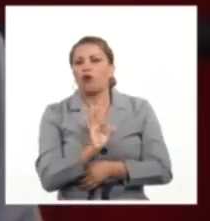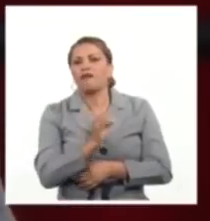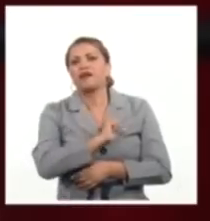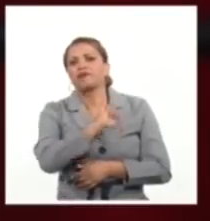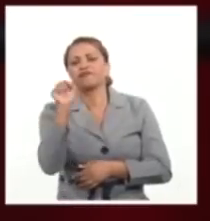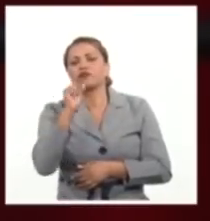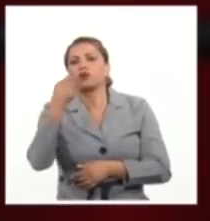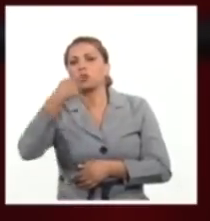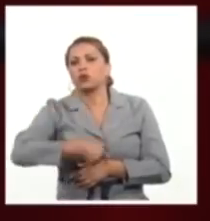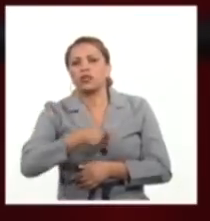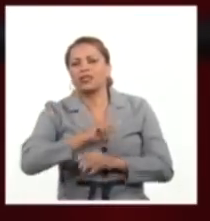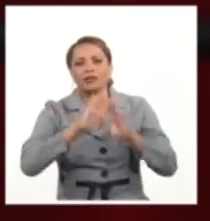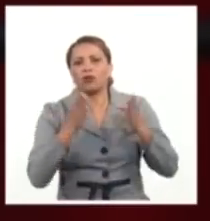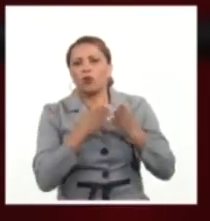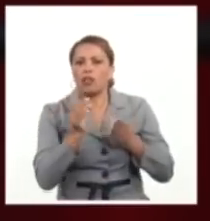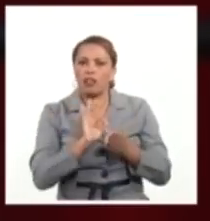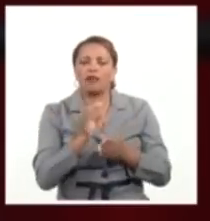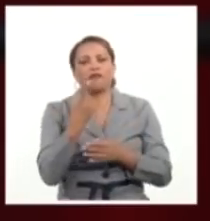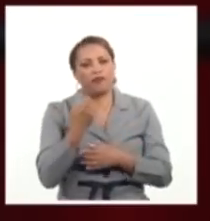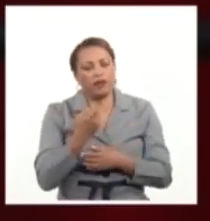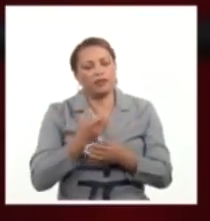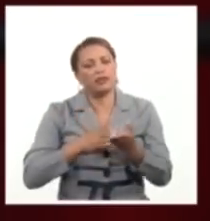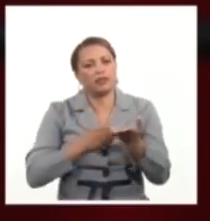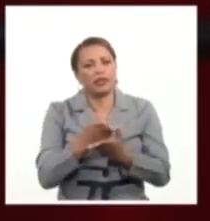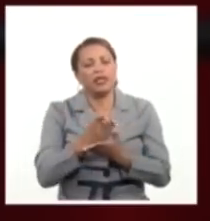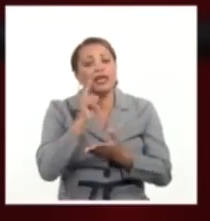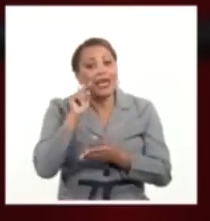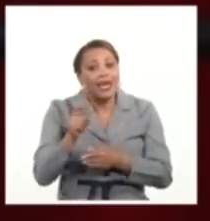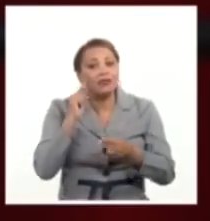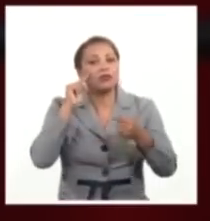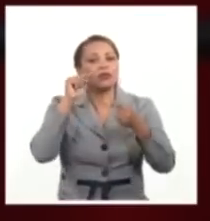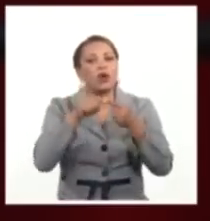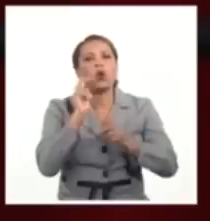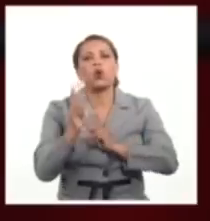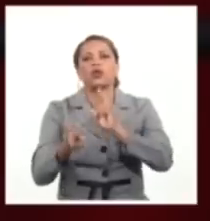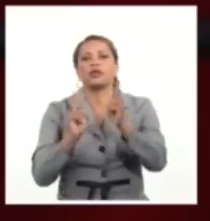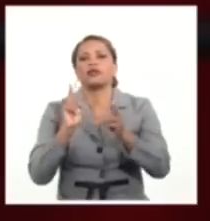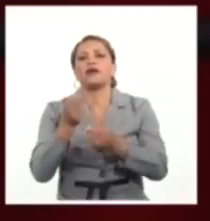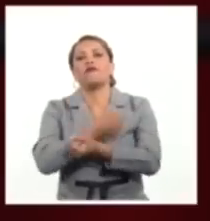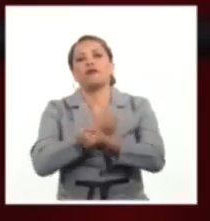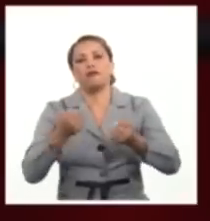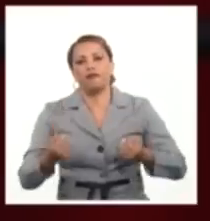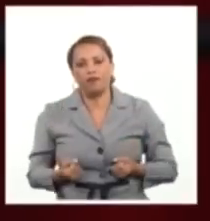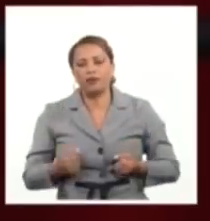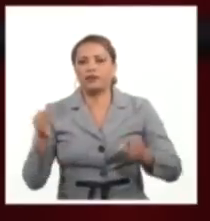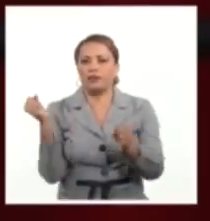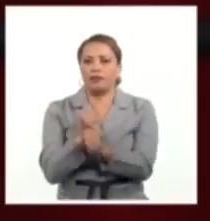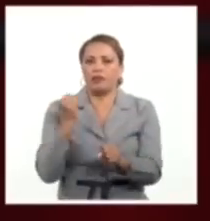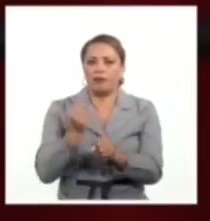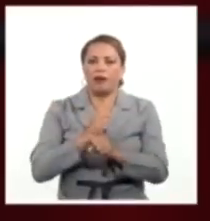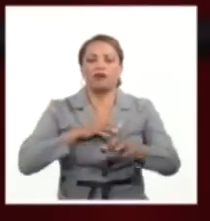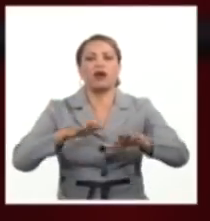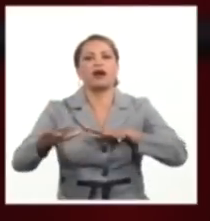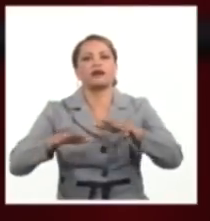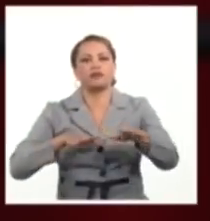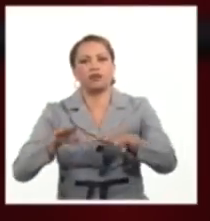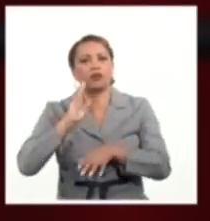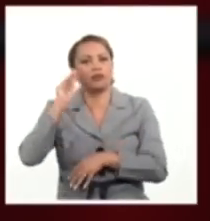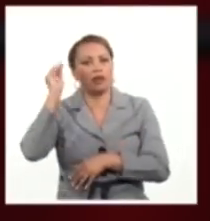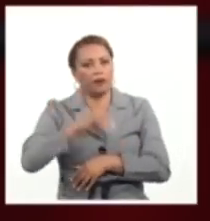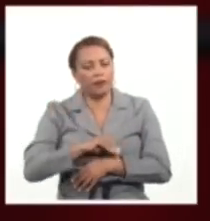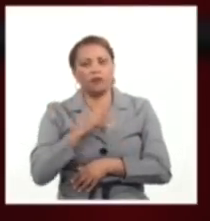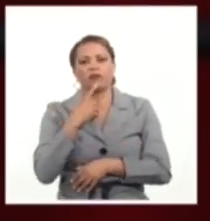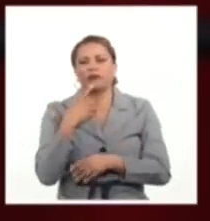la justicia. Hacia ese elevado propósito orientamos esfuerzos y acciones, conscientes de que siempre